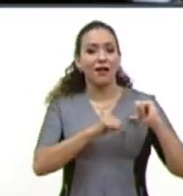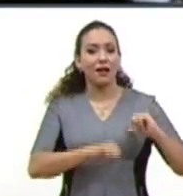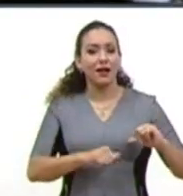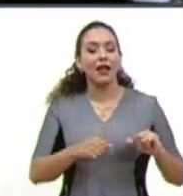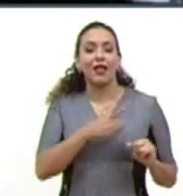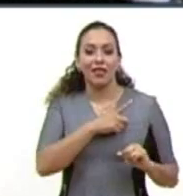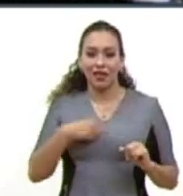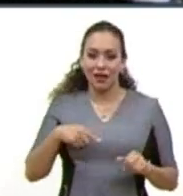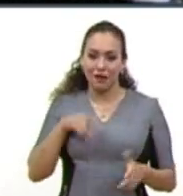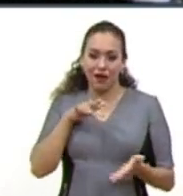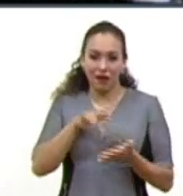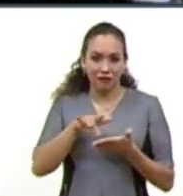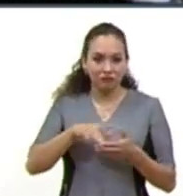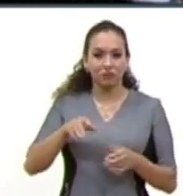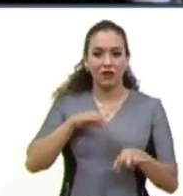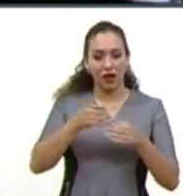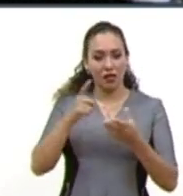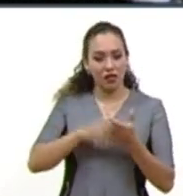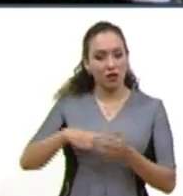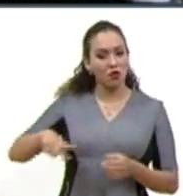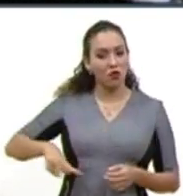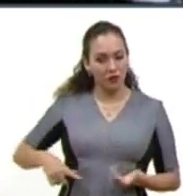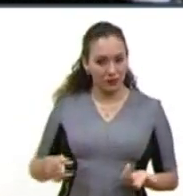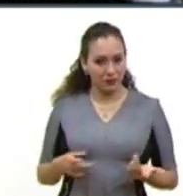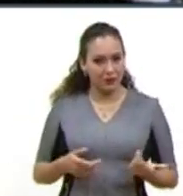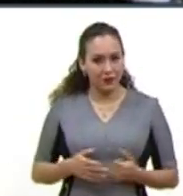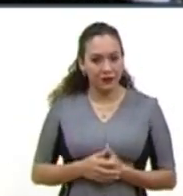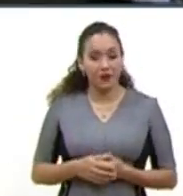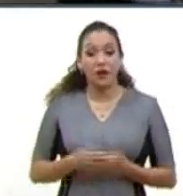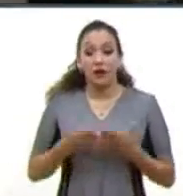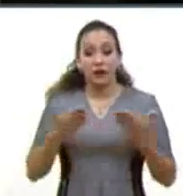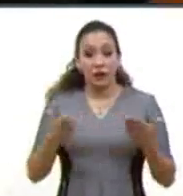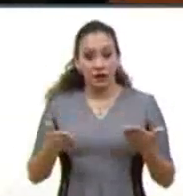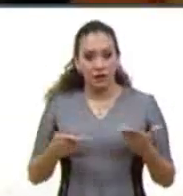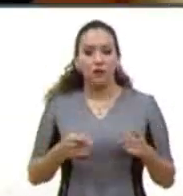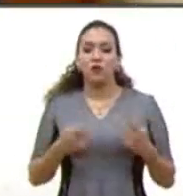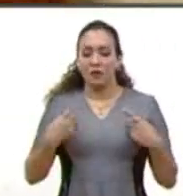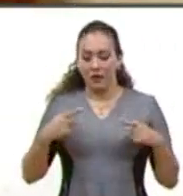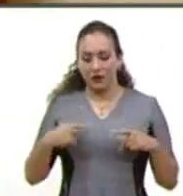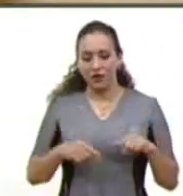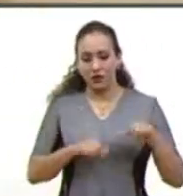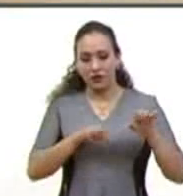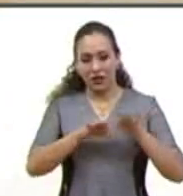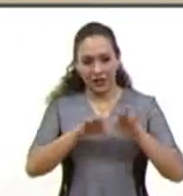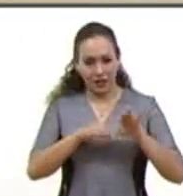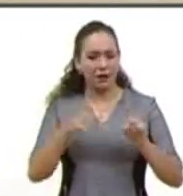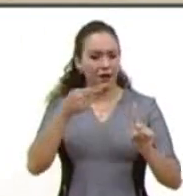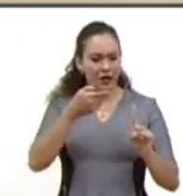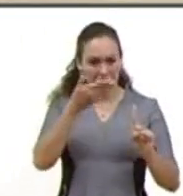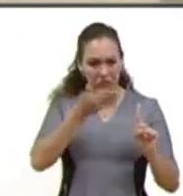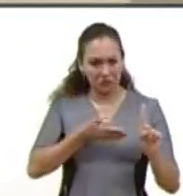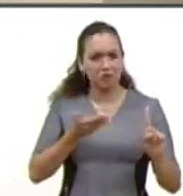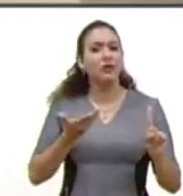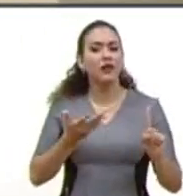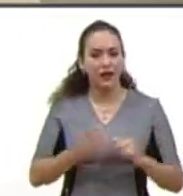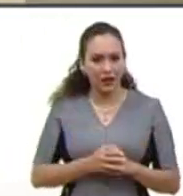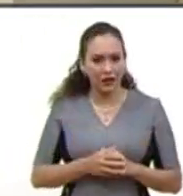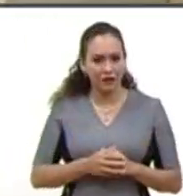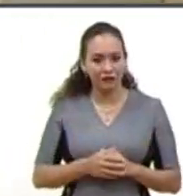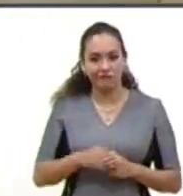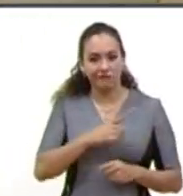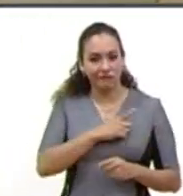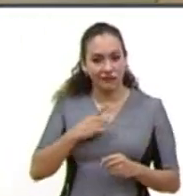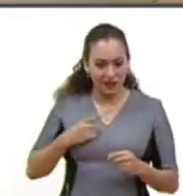Estado. Indicó que no debe confundirse el carácter de servidor público que una persona puede tener con la posibilidad de que